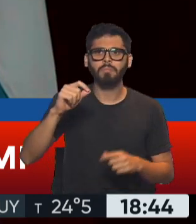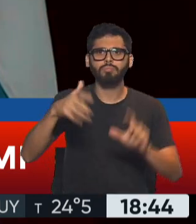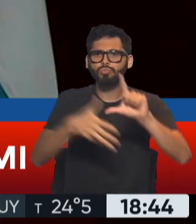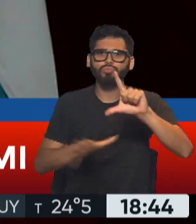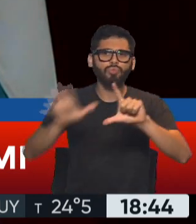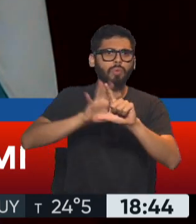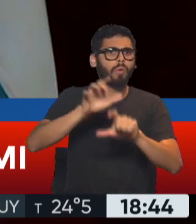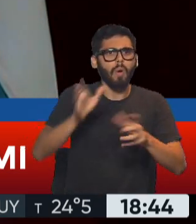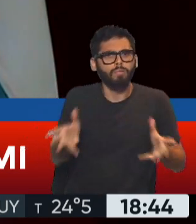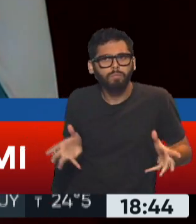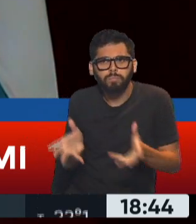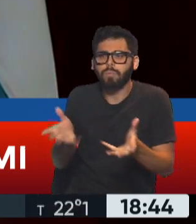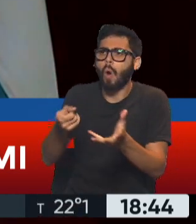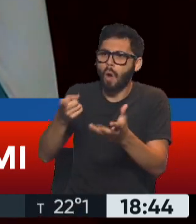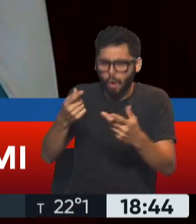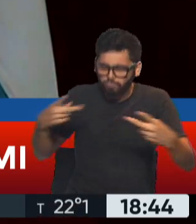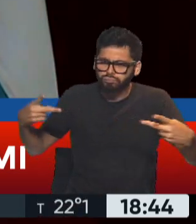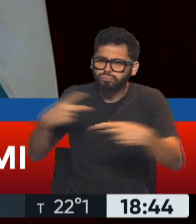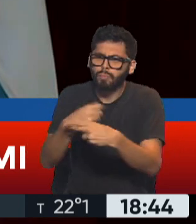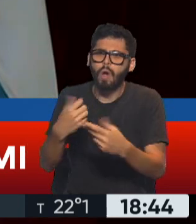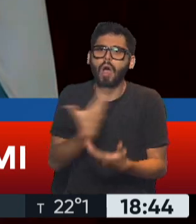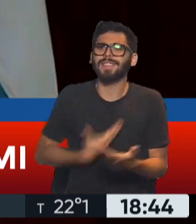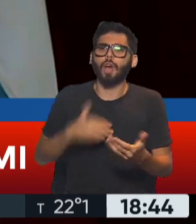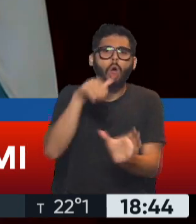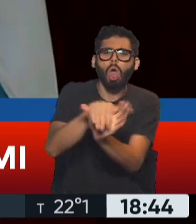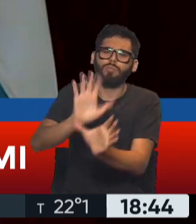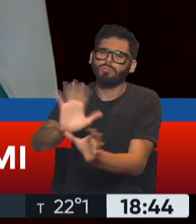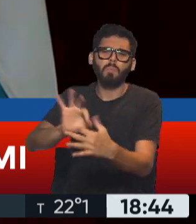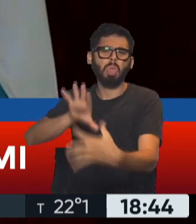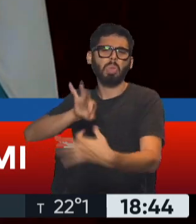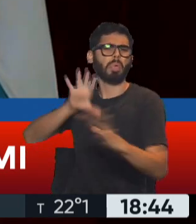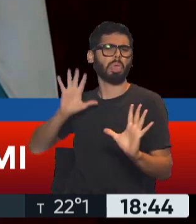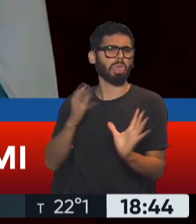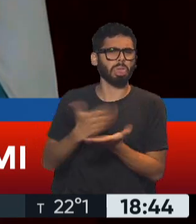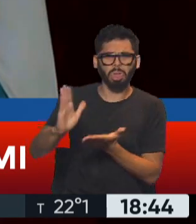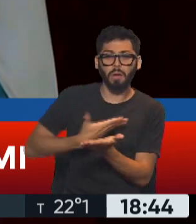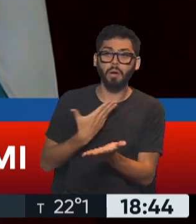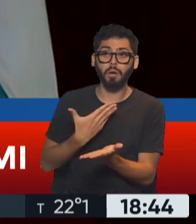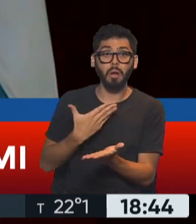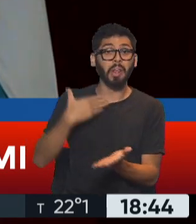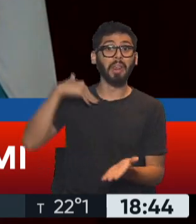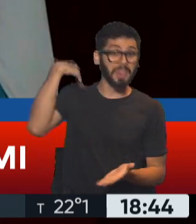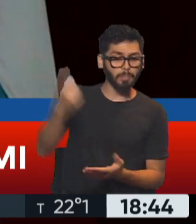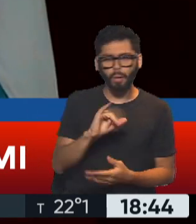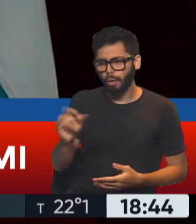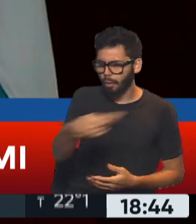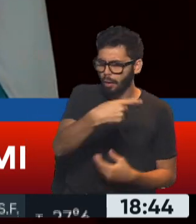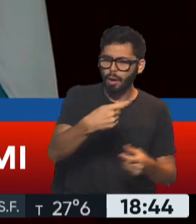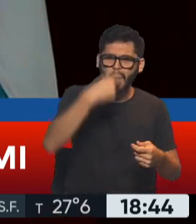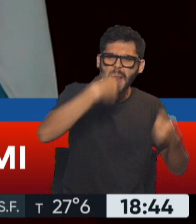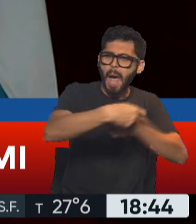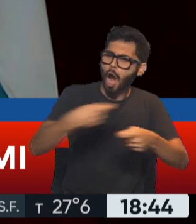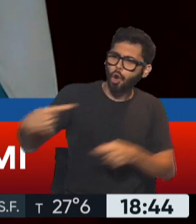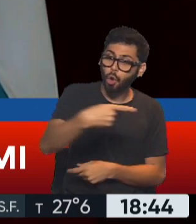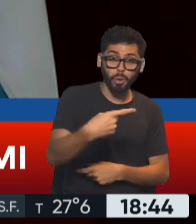del Estado, los programas de ajuste, después vienen a decir que hay que combatir al narco, como si el narco se pudiera combatir únicamente